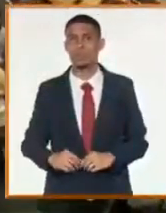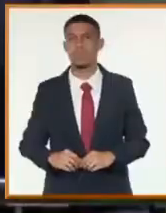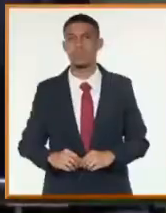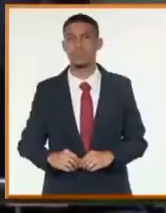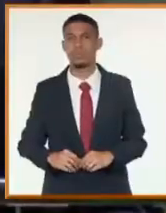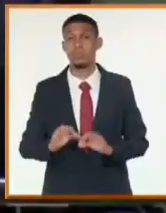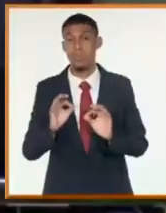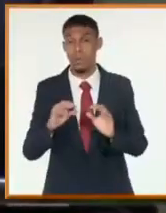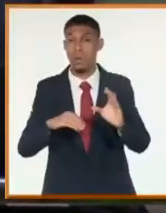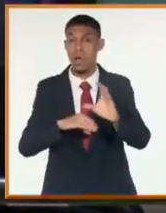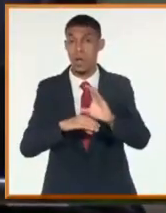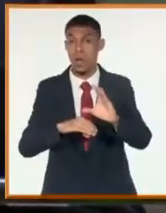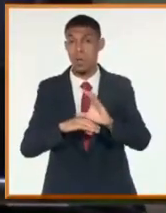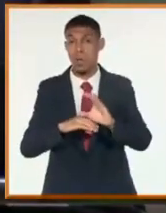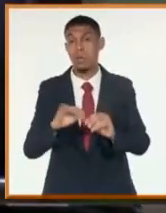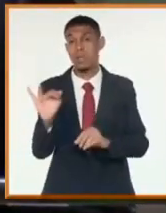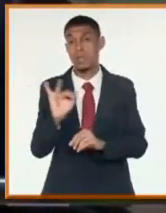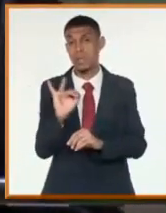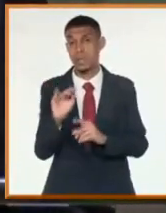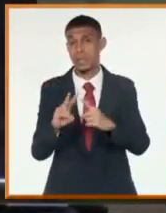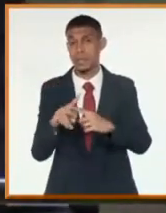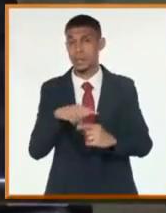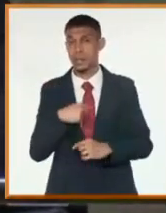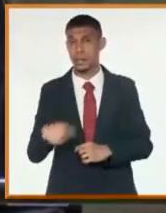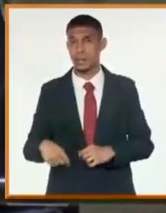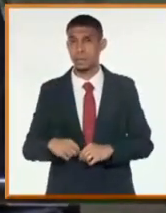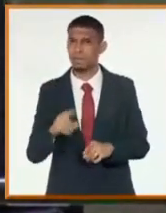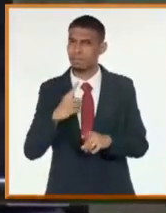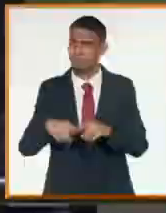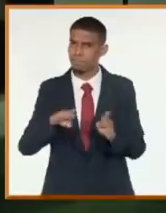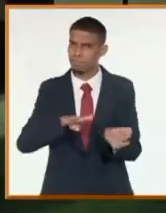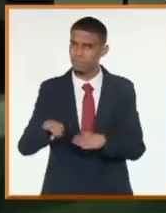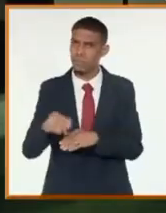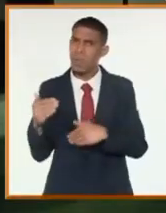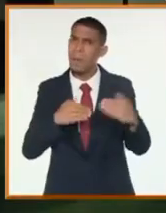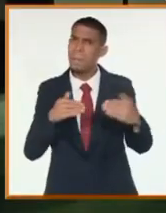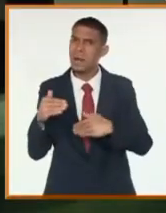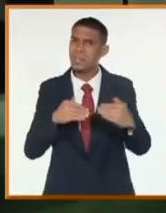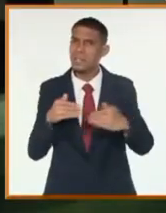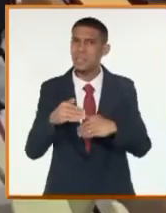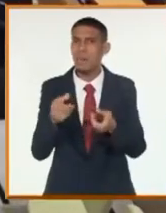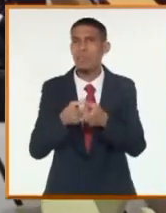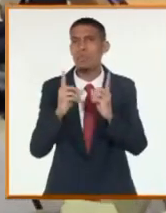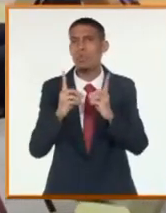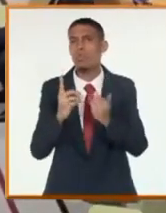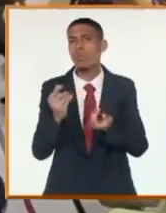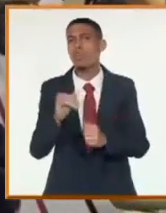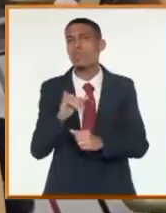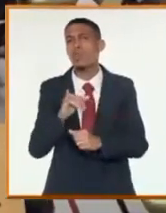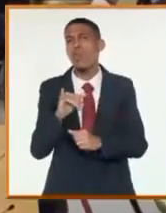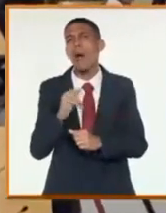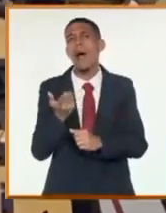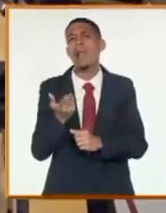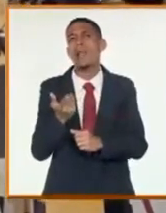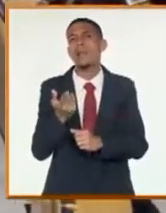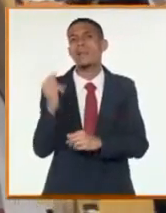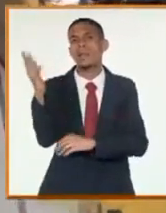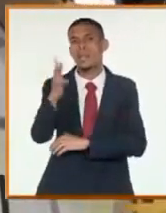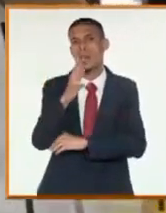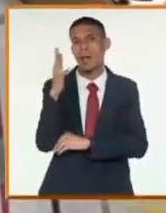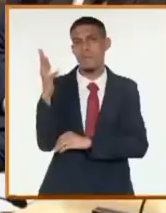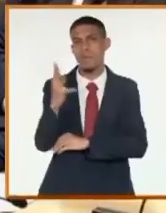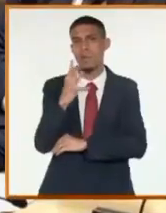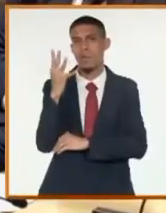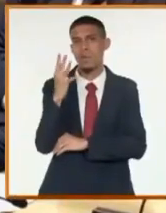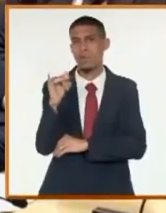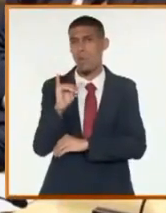la cumbre de los 77. Pero también pudimos participar en una cumbre sobre objetivos de desarrollo sostenible, ahí llevamos la voz del sur,